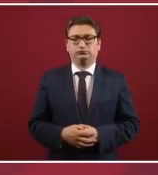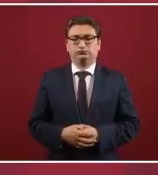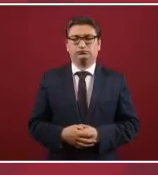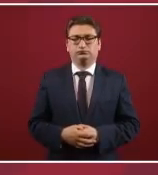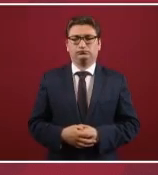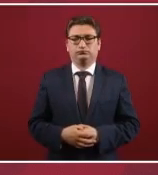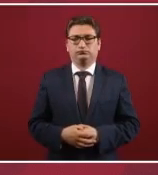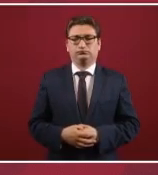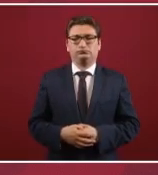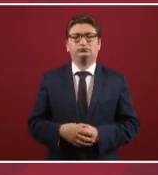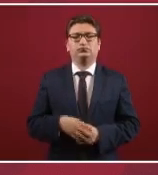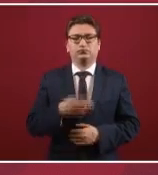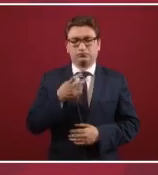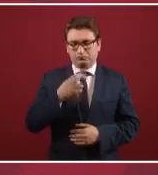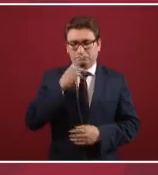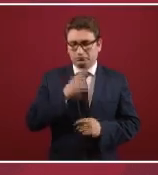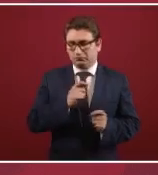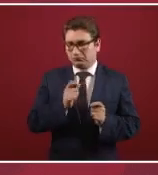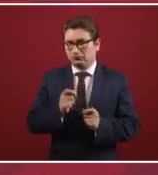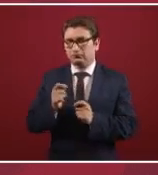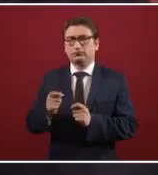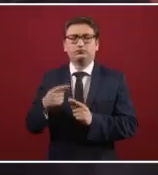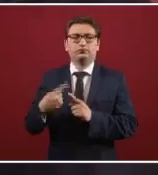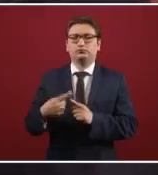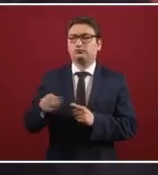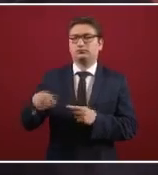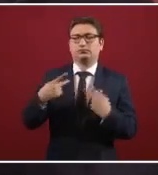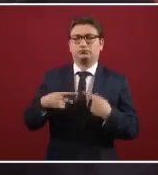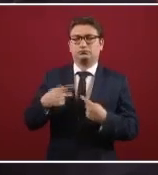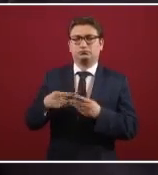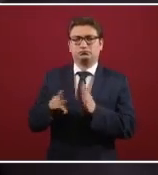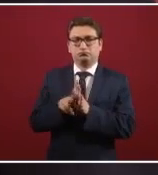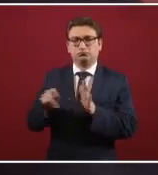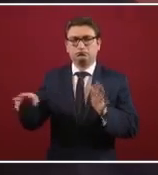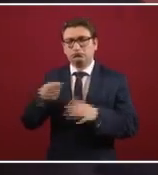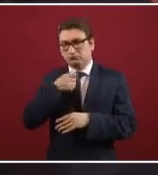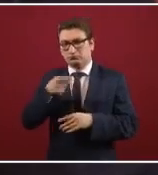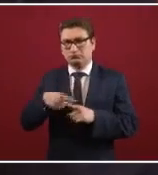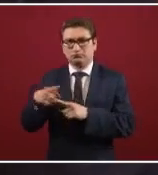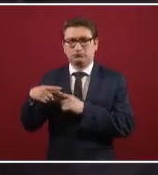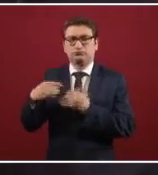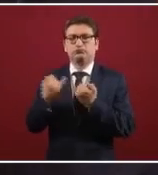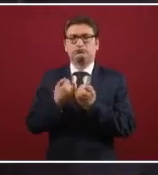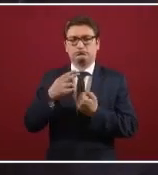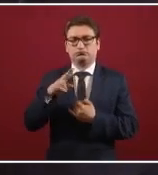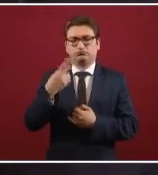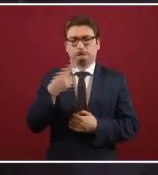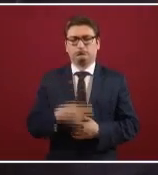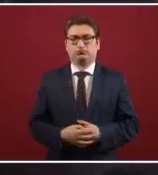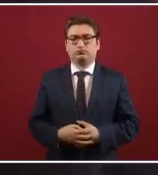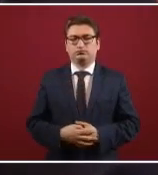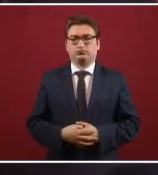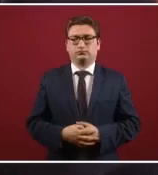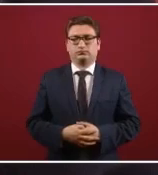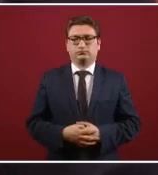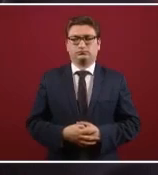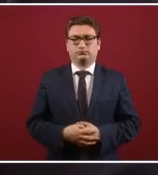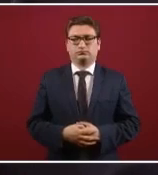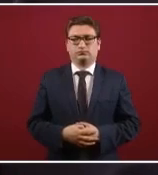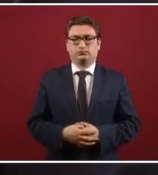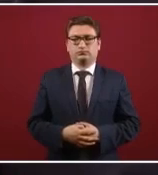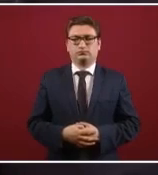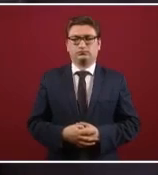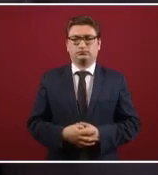tenían sus voceros en medios de comunicación y en la academia entonces